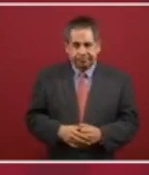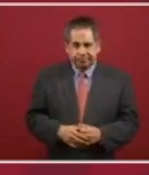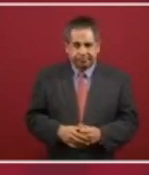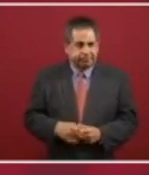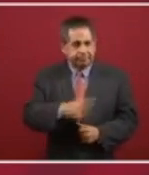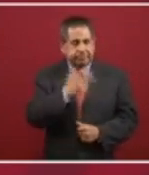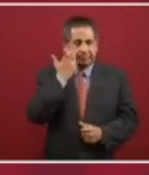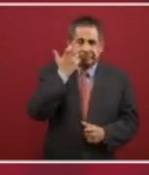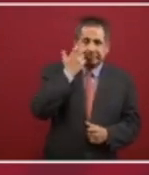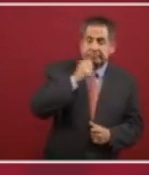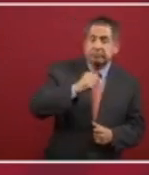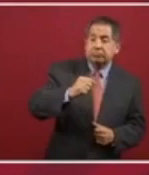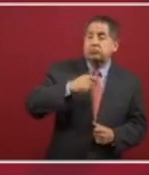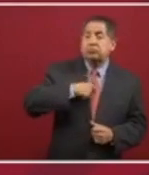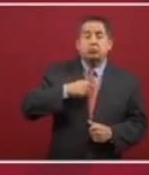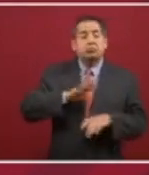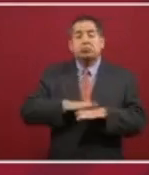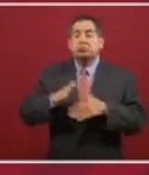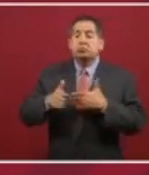parapeto.